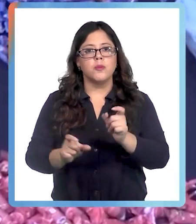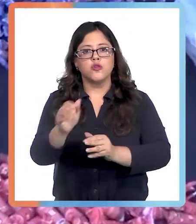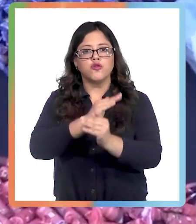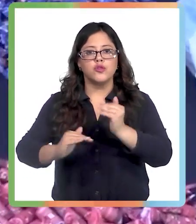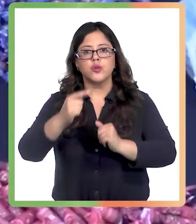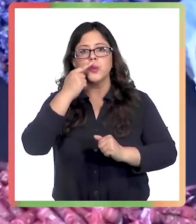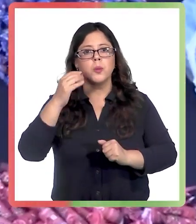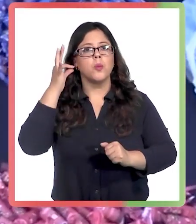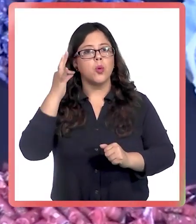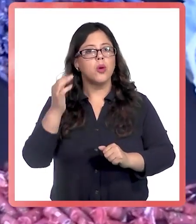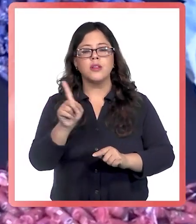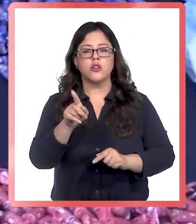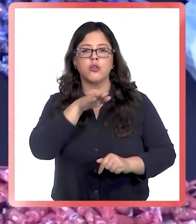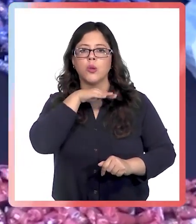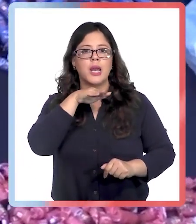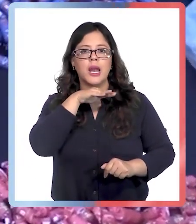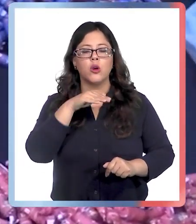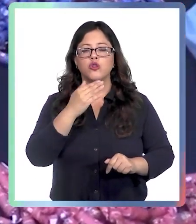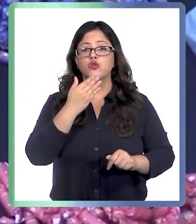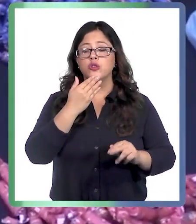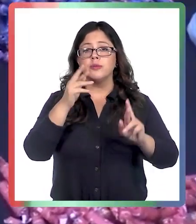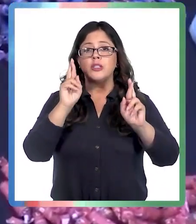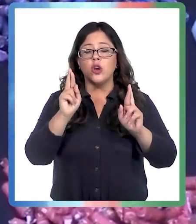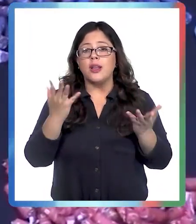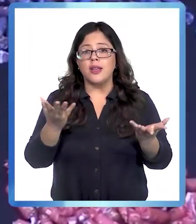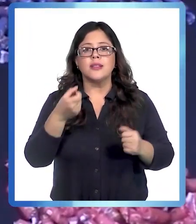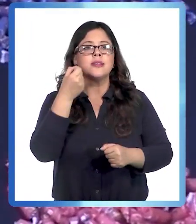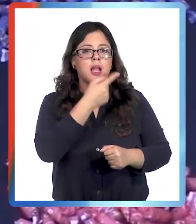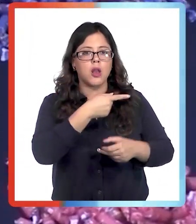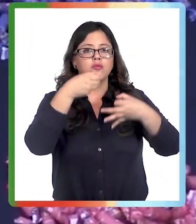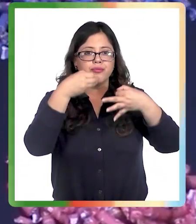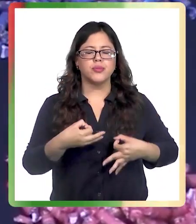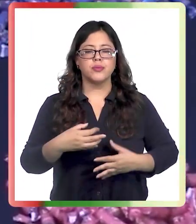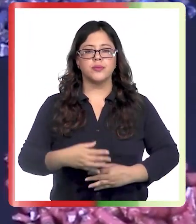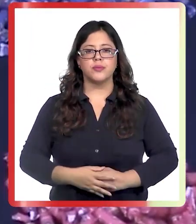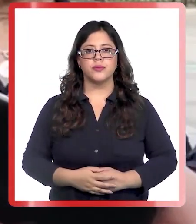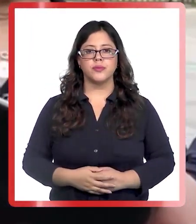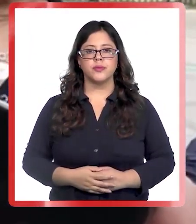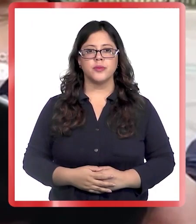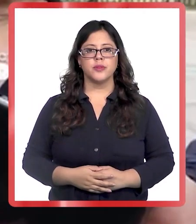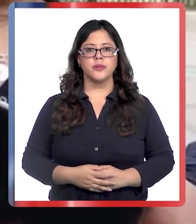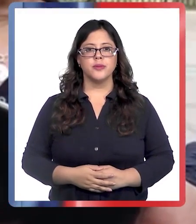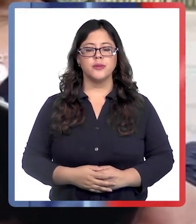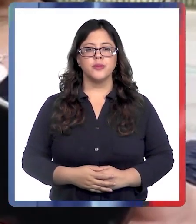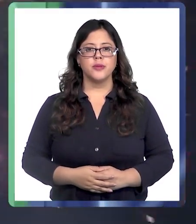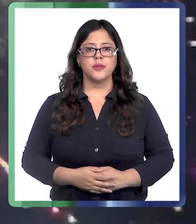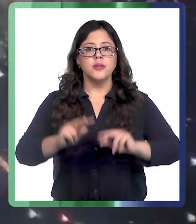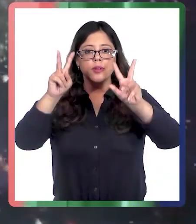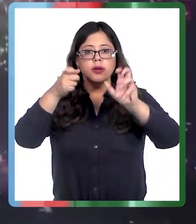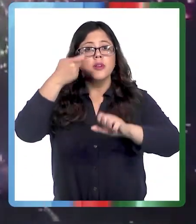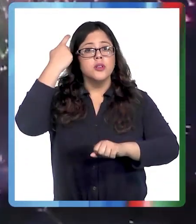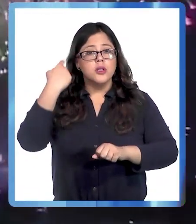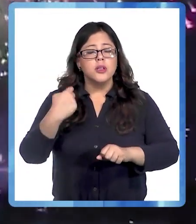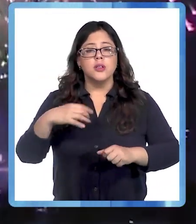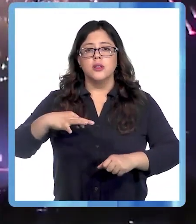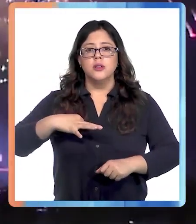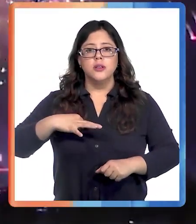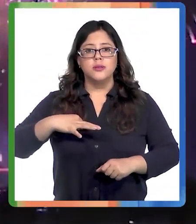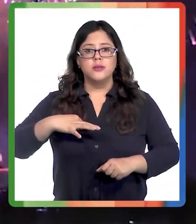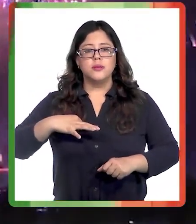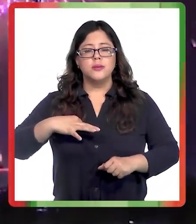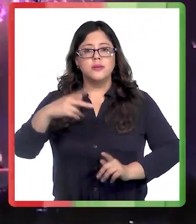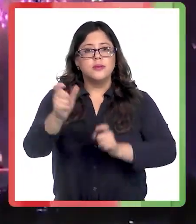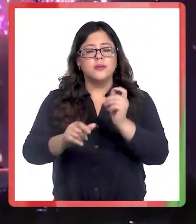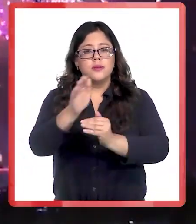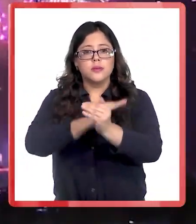vecinas del no uso y ojalá de hacer las denuncias cuando correspondan. El llamado a la conciencia ciudadana, de los